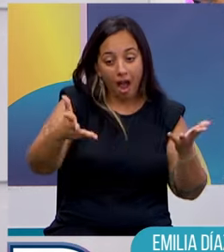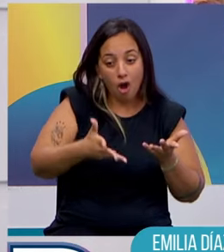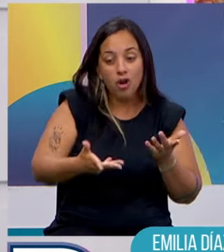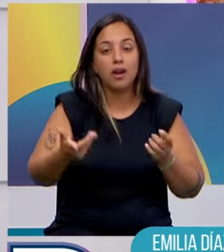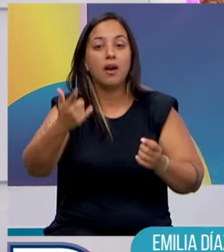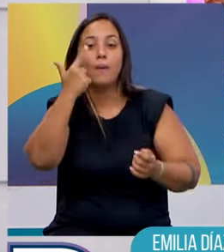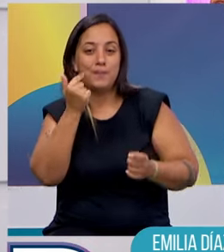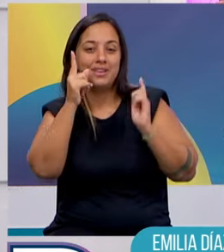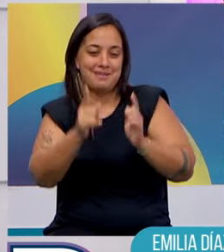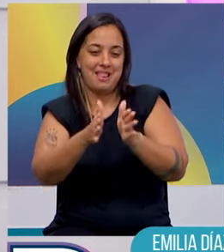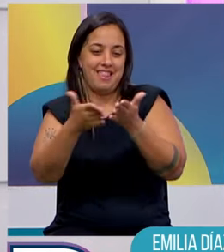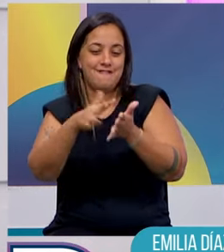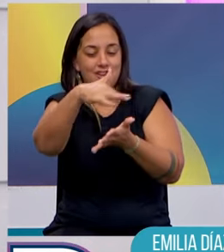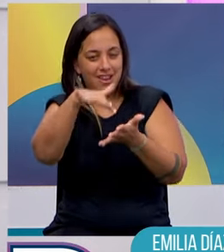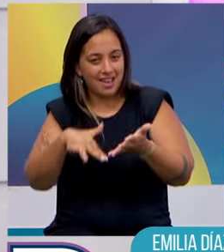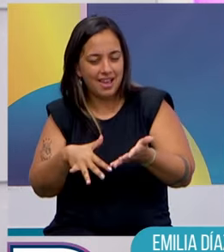re lindos